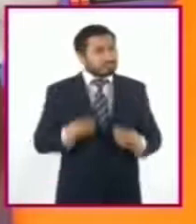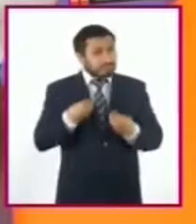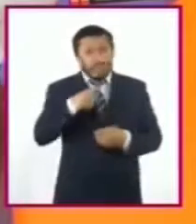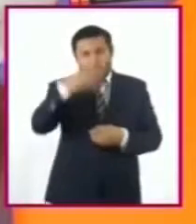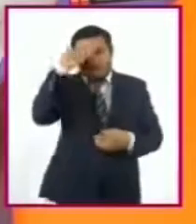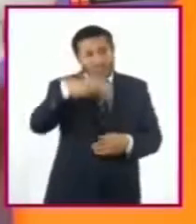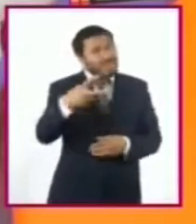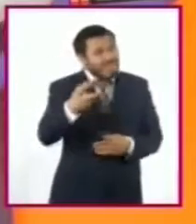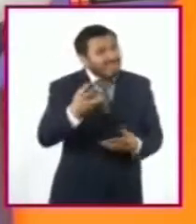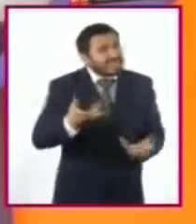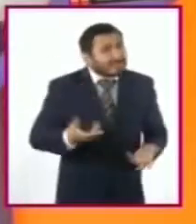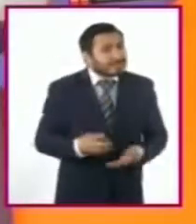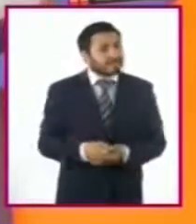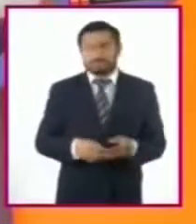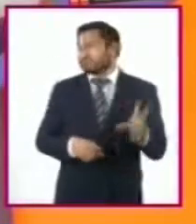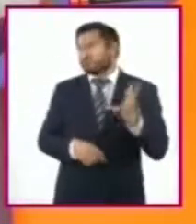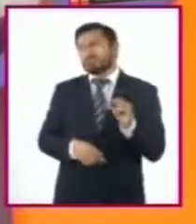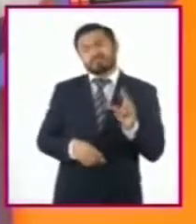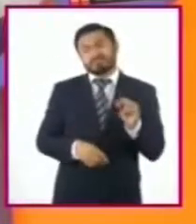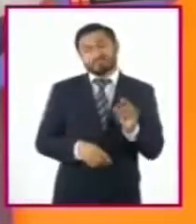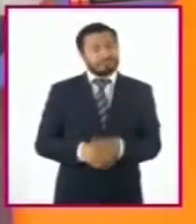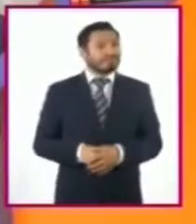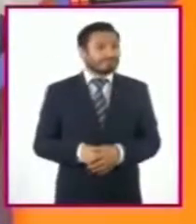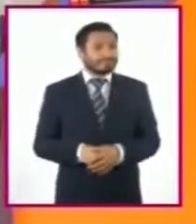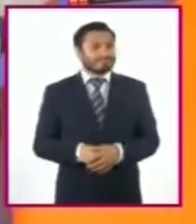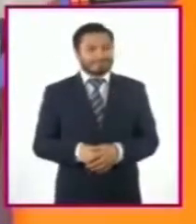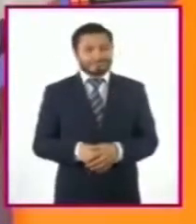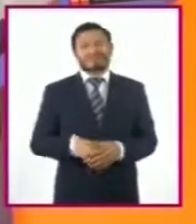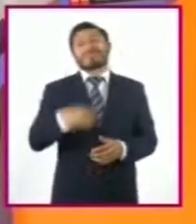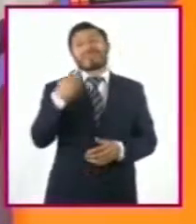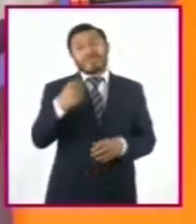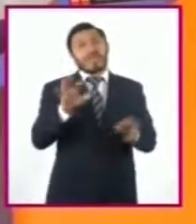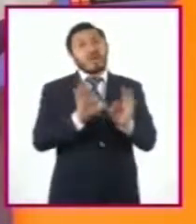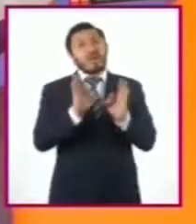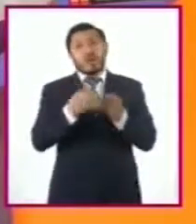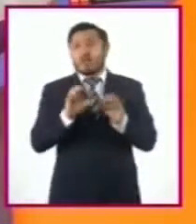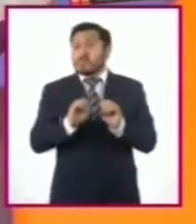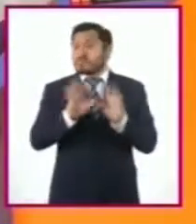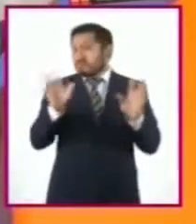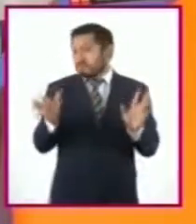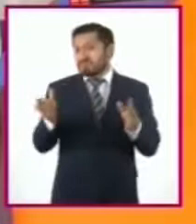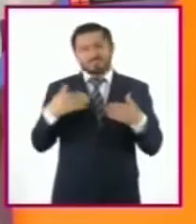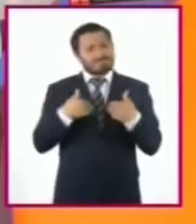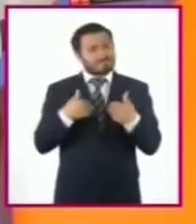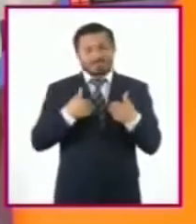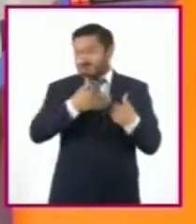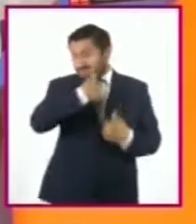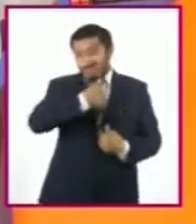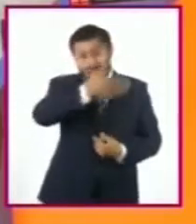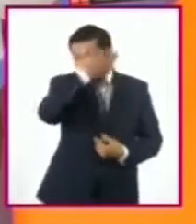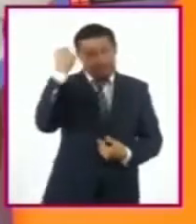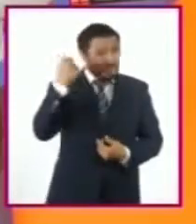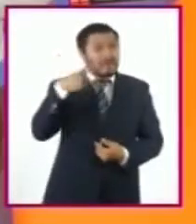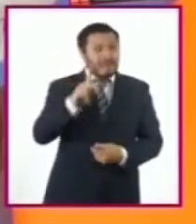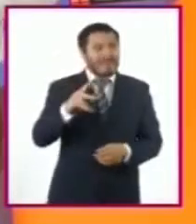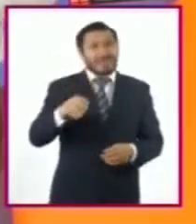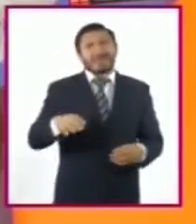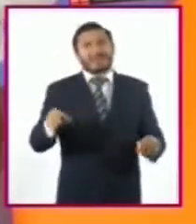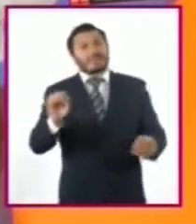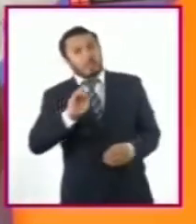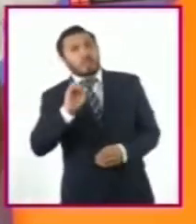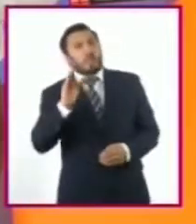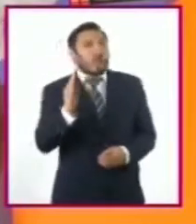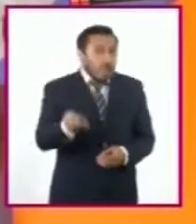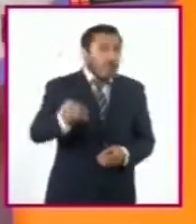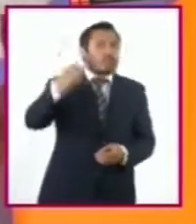esto? No, maestro. Así de manera tan clara no lo sabía. Aunque sí suena lógico pensar